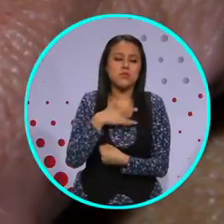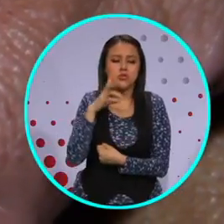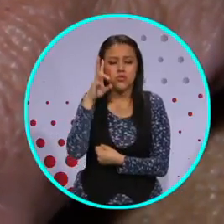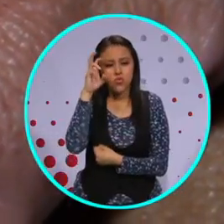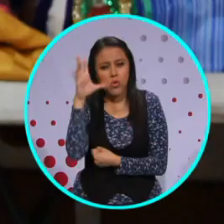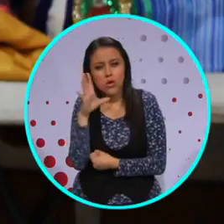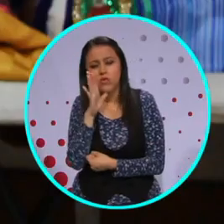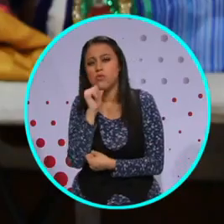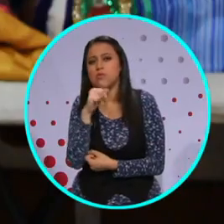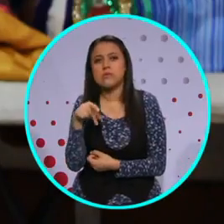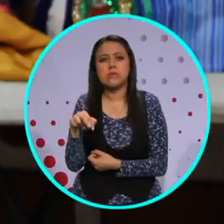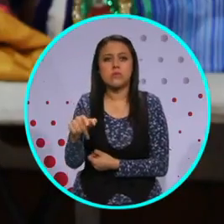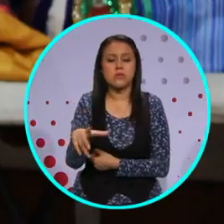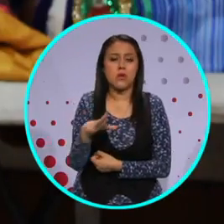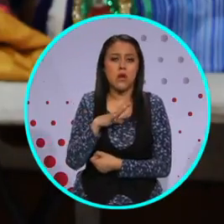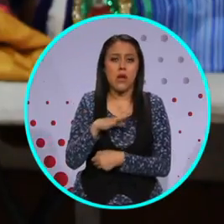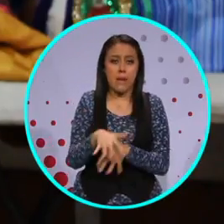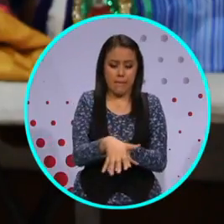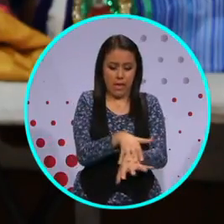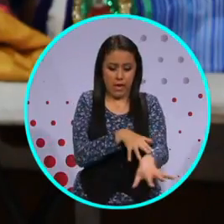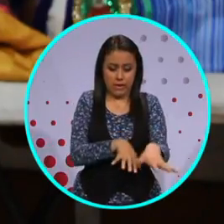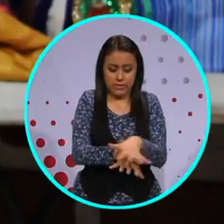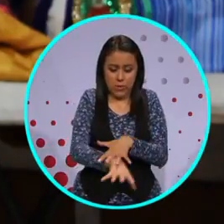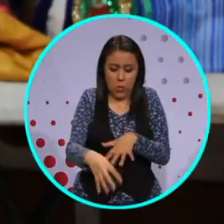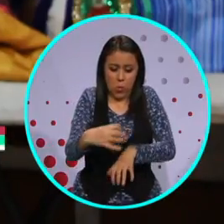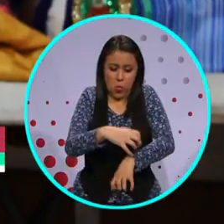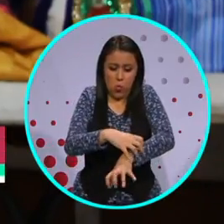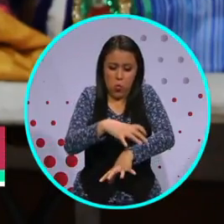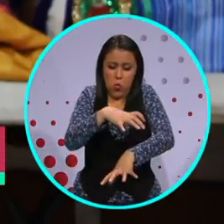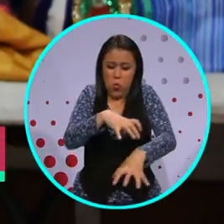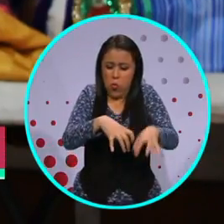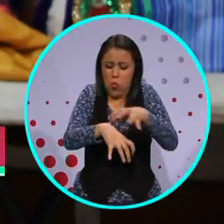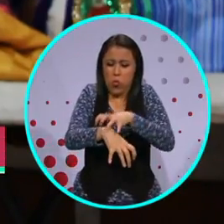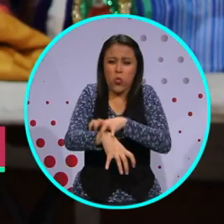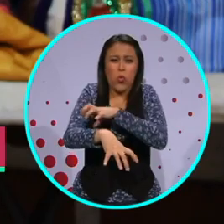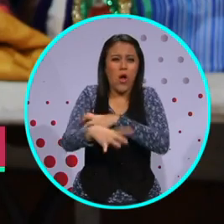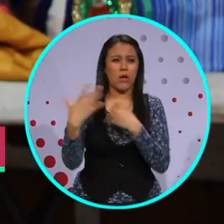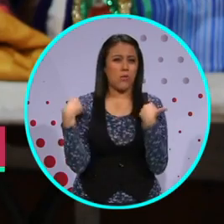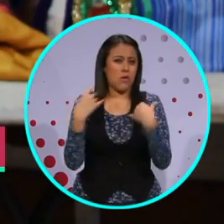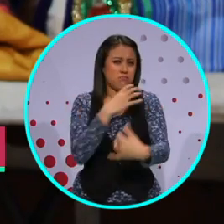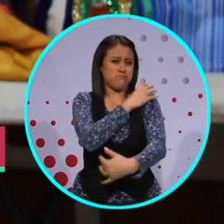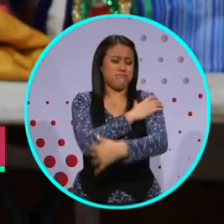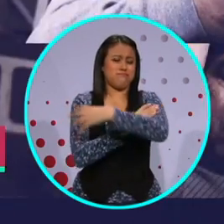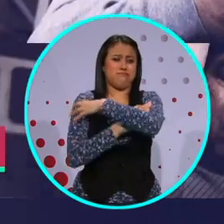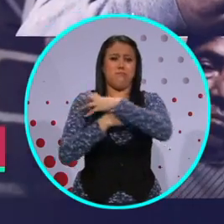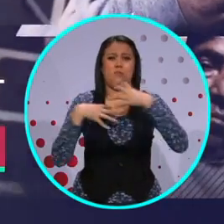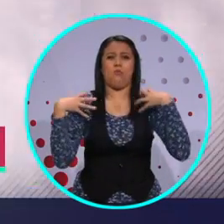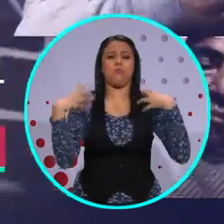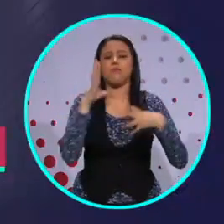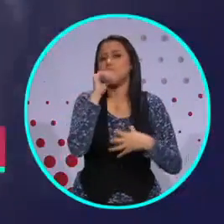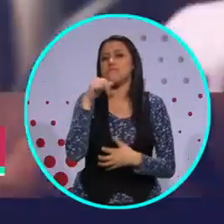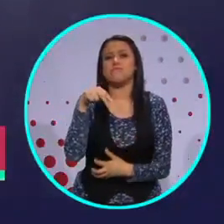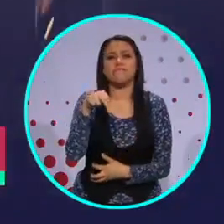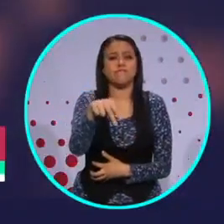poder caminar se me echaron piernas brazos y si para mí es muy difícil caminar